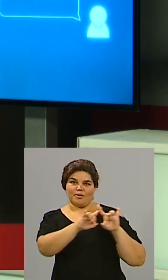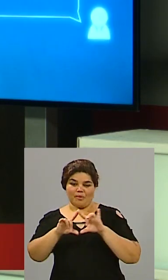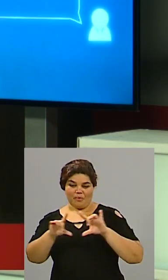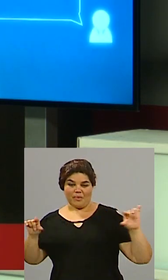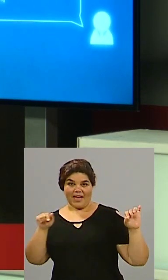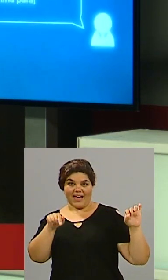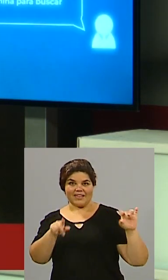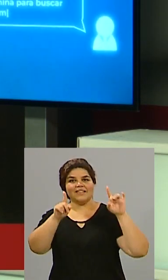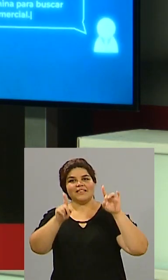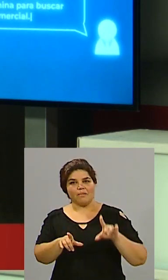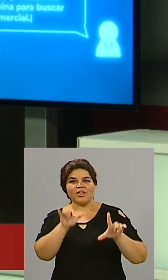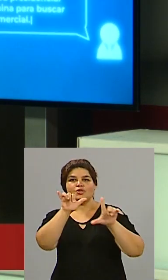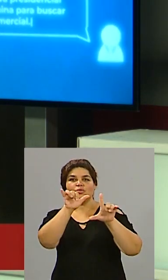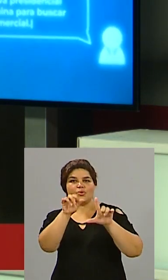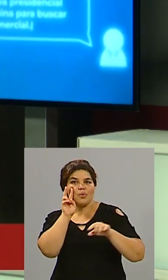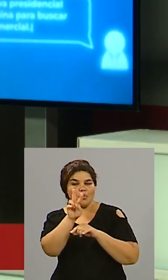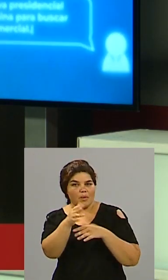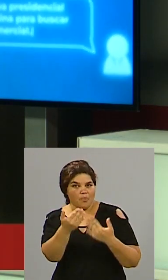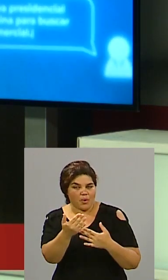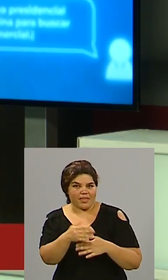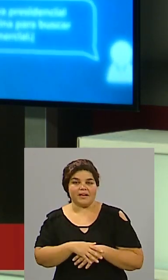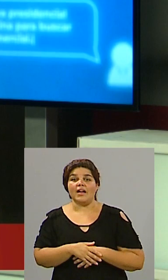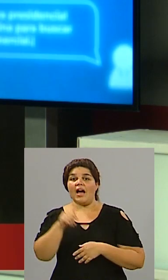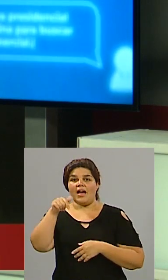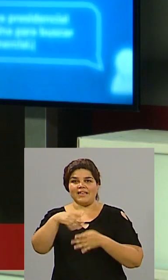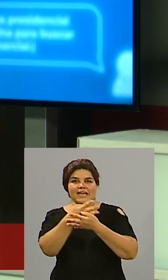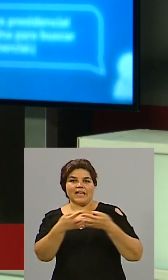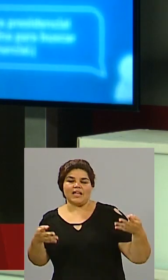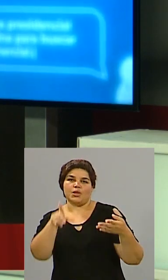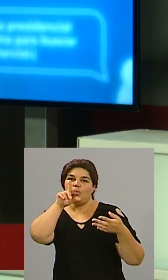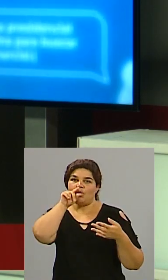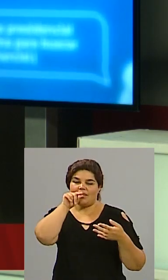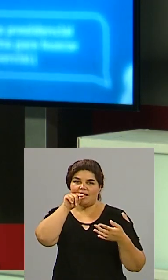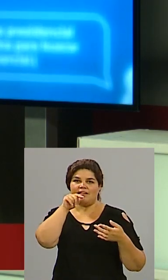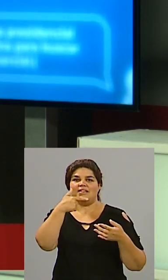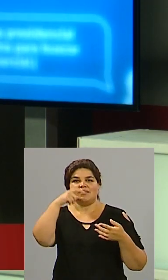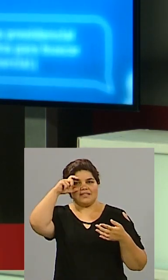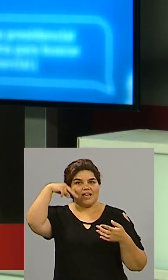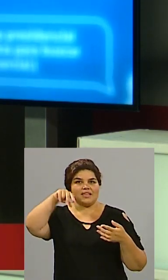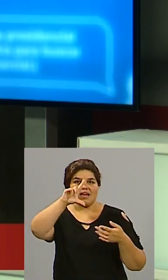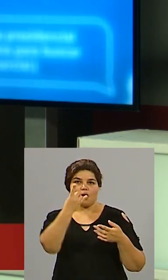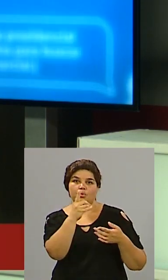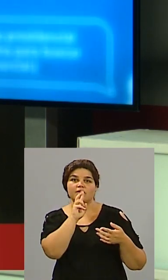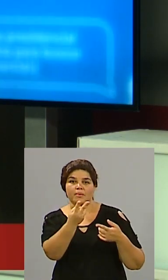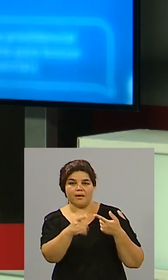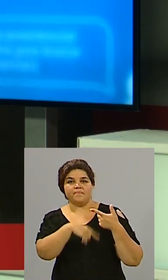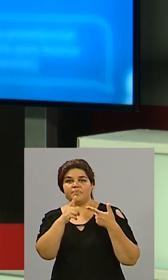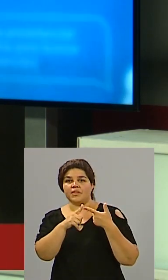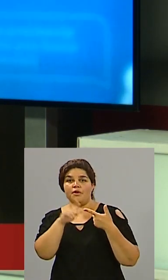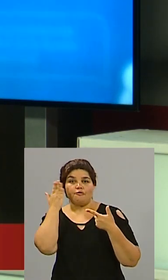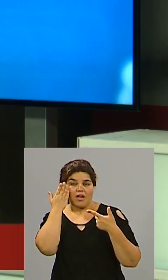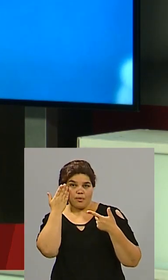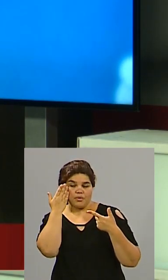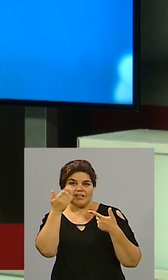y también en nuestro canal de YouTube que es Unidiversidad. Estamos en redes, en Twitter, @señalutv, en Facebook, señalu y